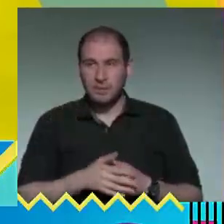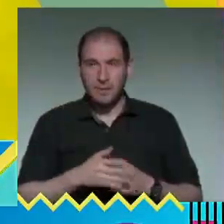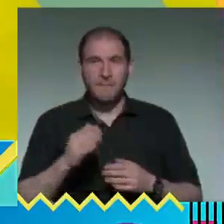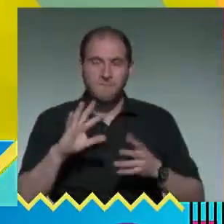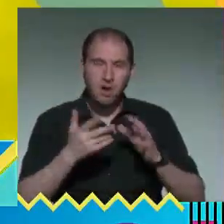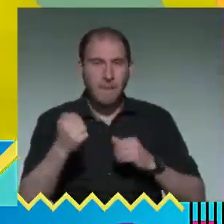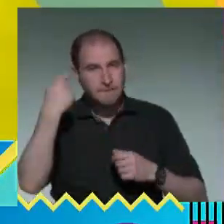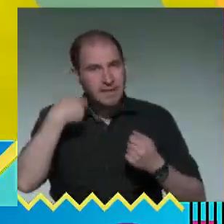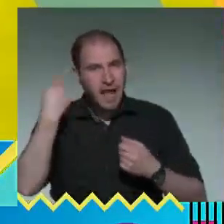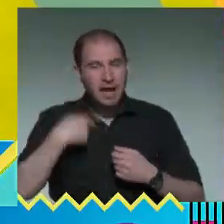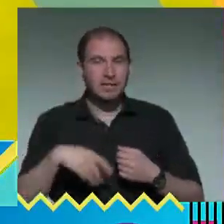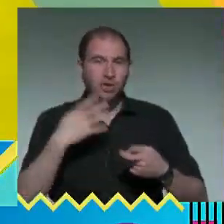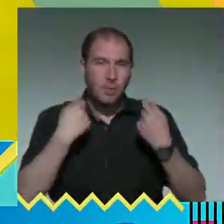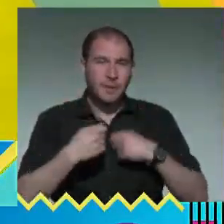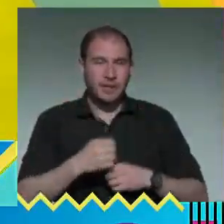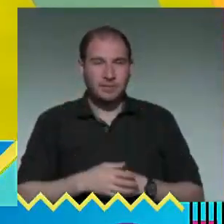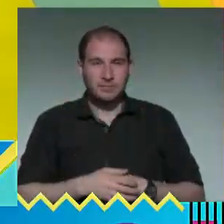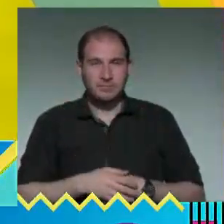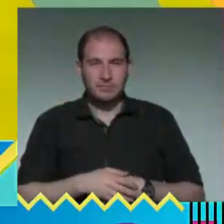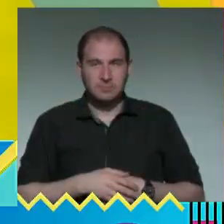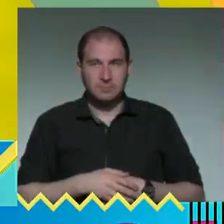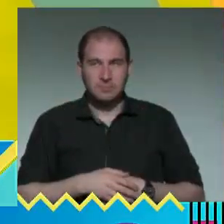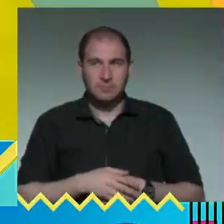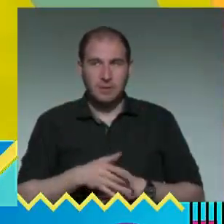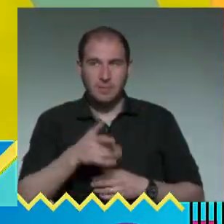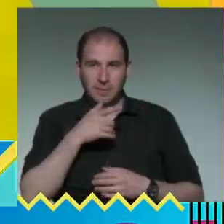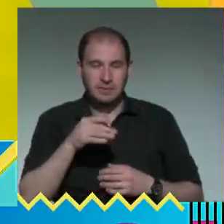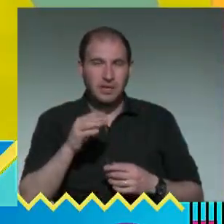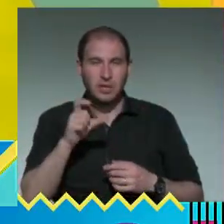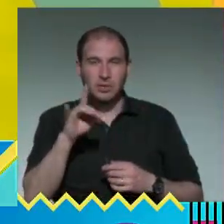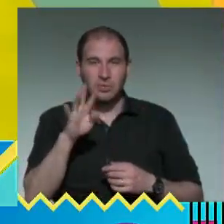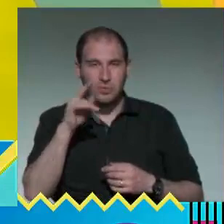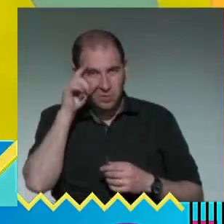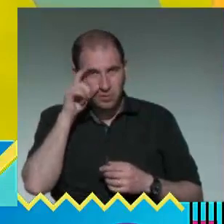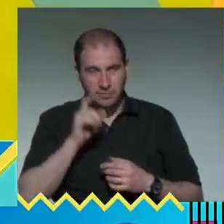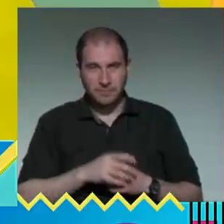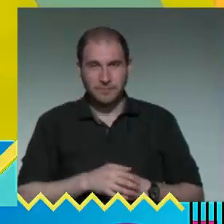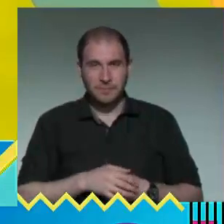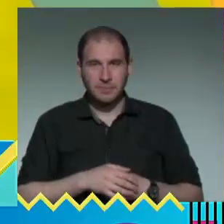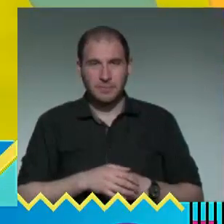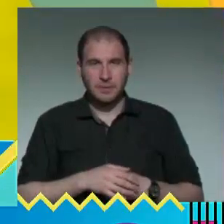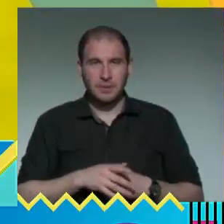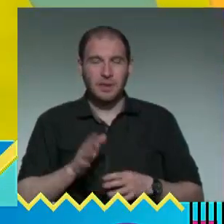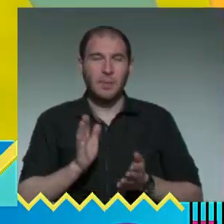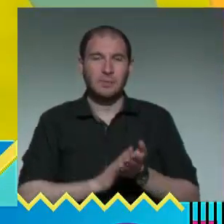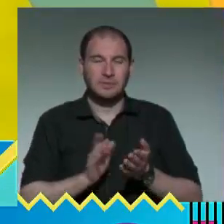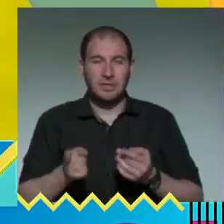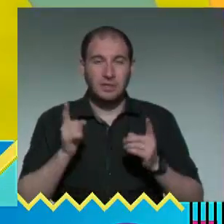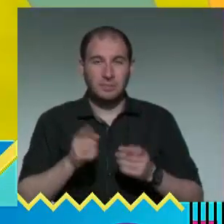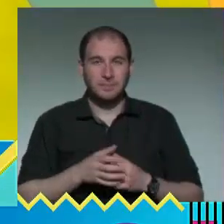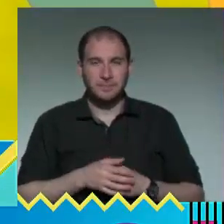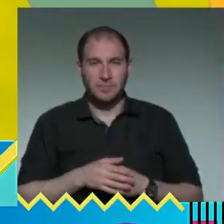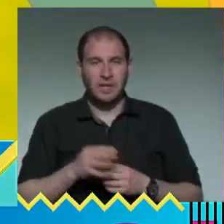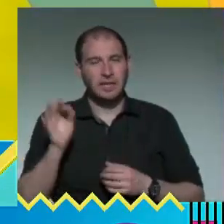peinados, bueno. Todo, cómo se peinaban, todo su onda de Cure, ¿viste? Por ejemplo, más en lo que fue Signos, tenían toda